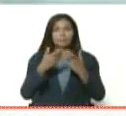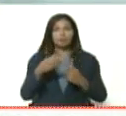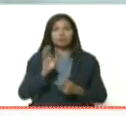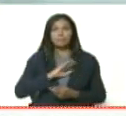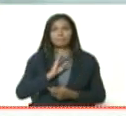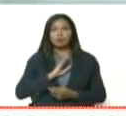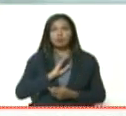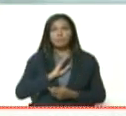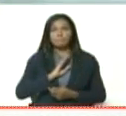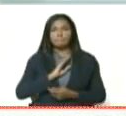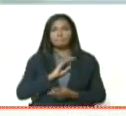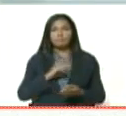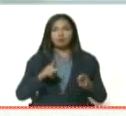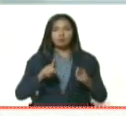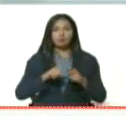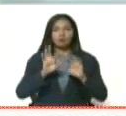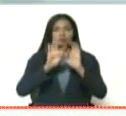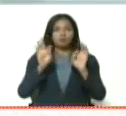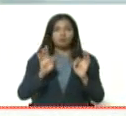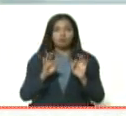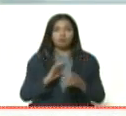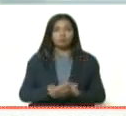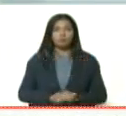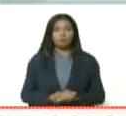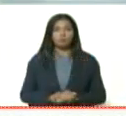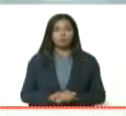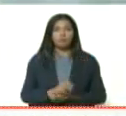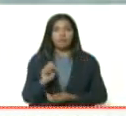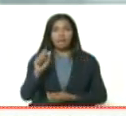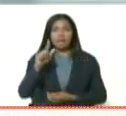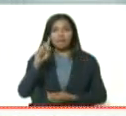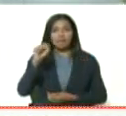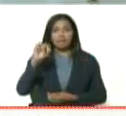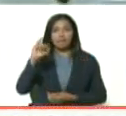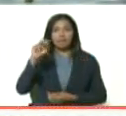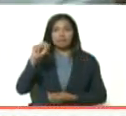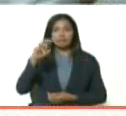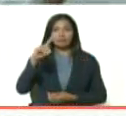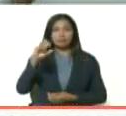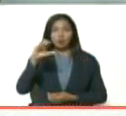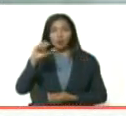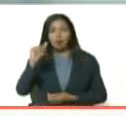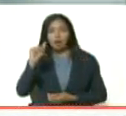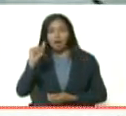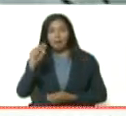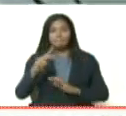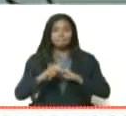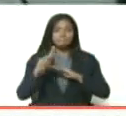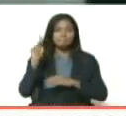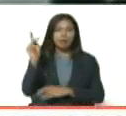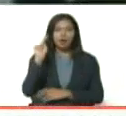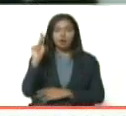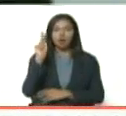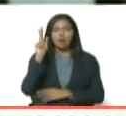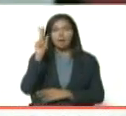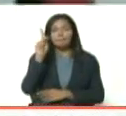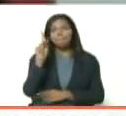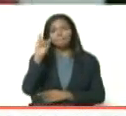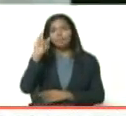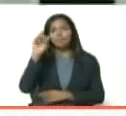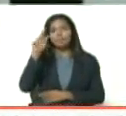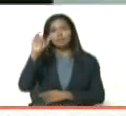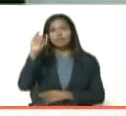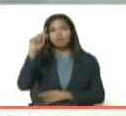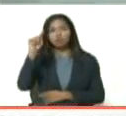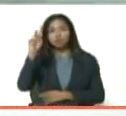alimentos Occidentes Alindoca, compañía anónima, en la parroquia Píritu,